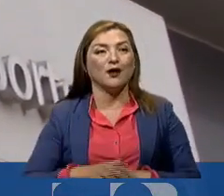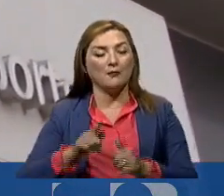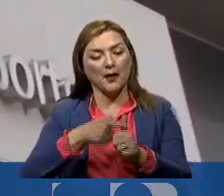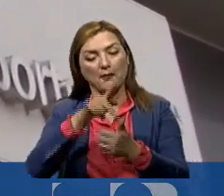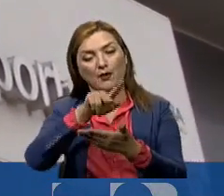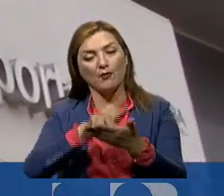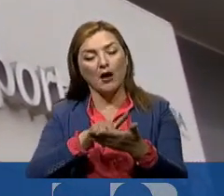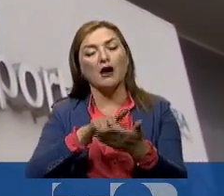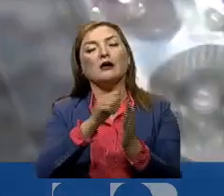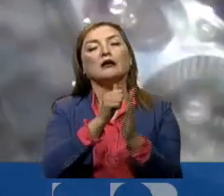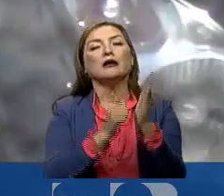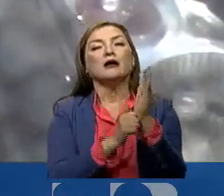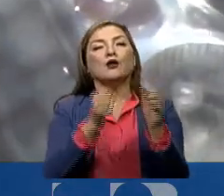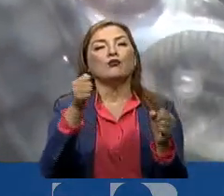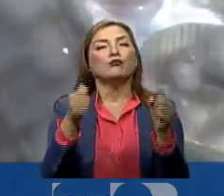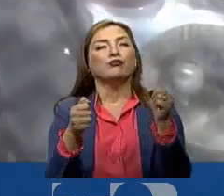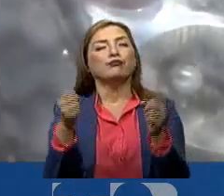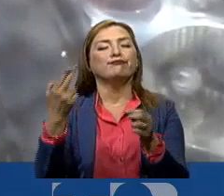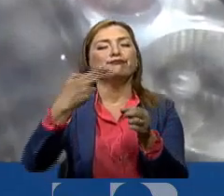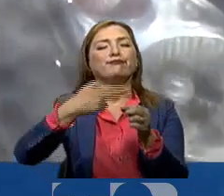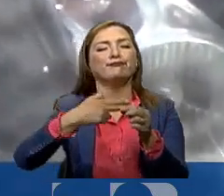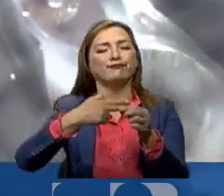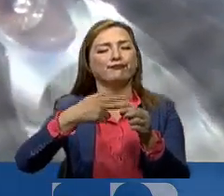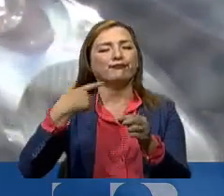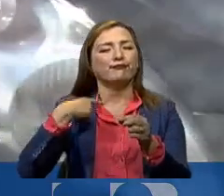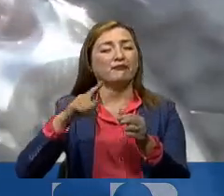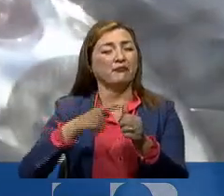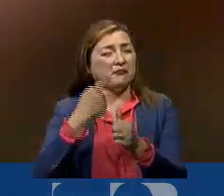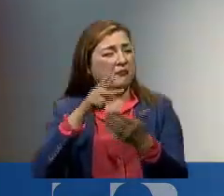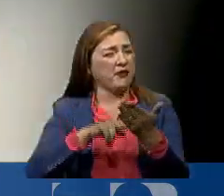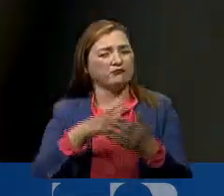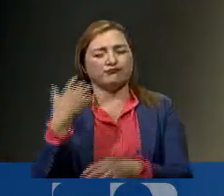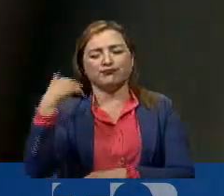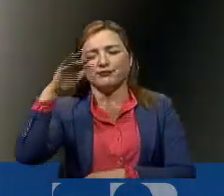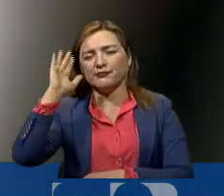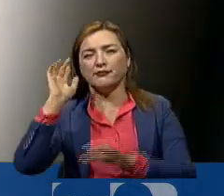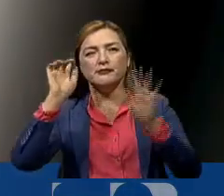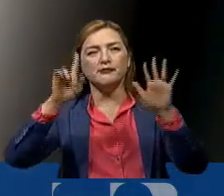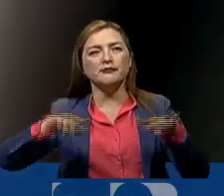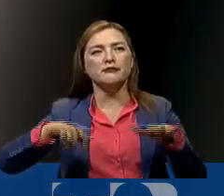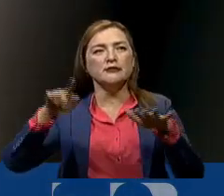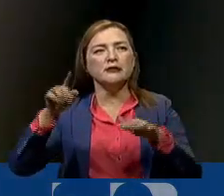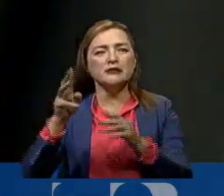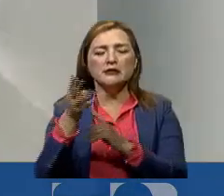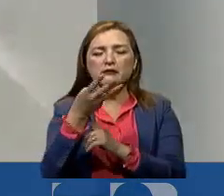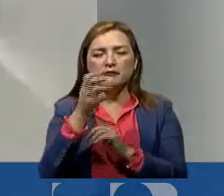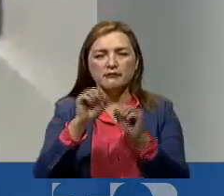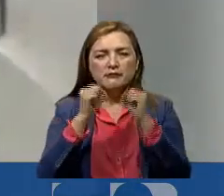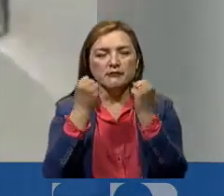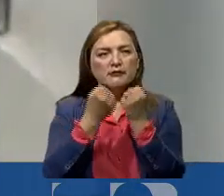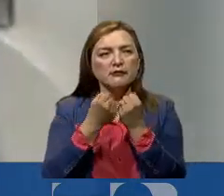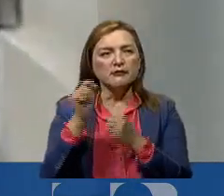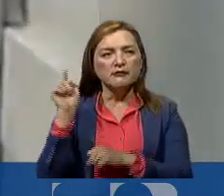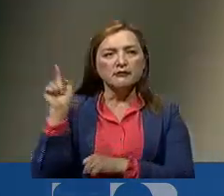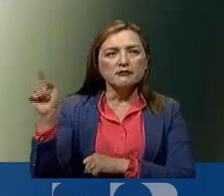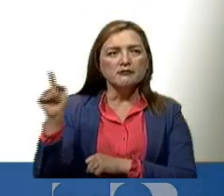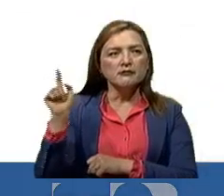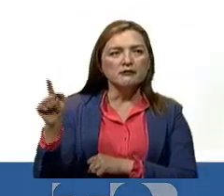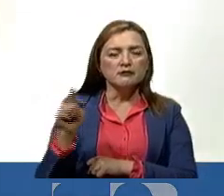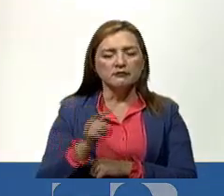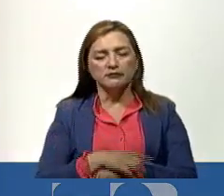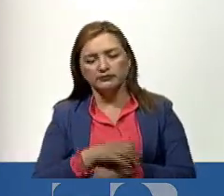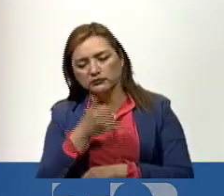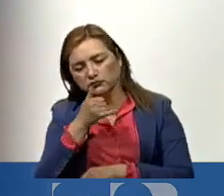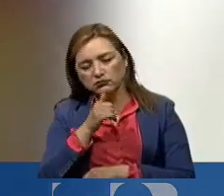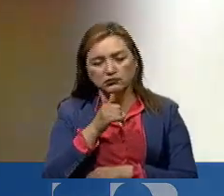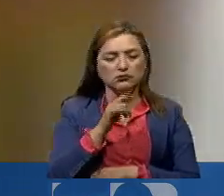que la Agencia de Movilidad de Tránsito se ve involucrada en este tipo de hechos. Hace 6 meses se viralizó un video cuando un agente se encontraba en